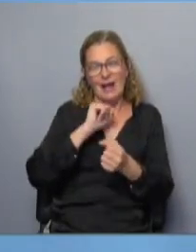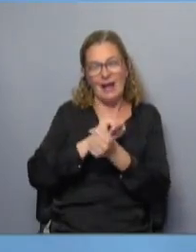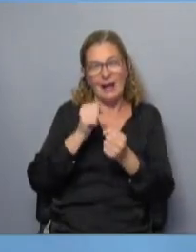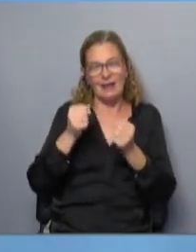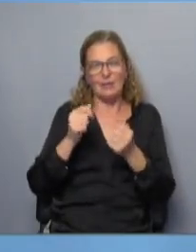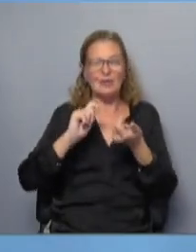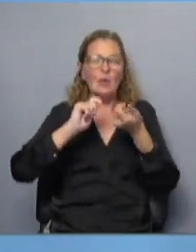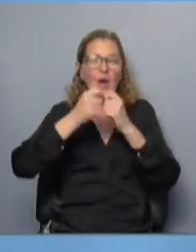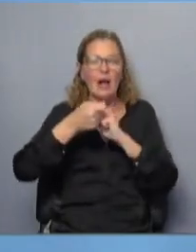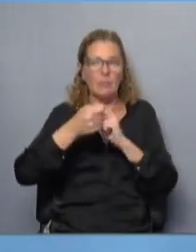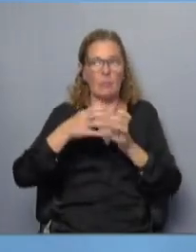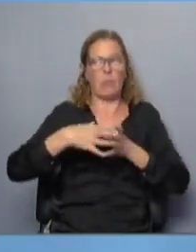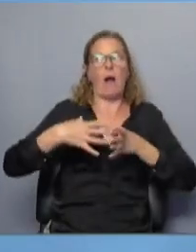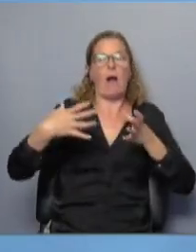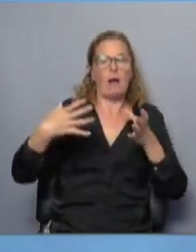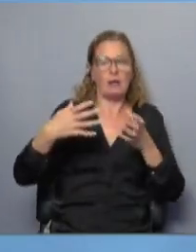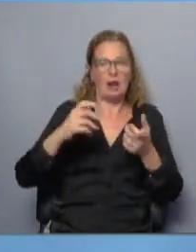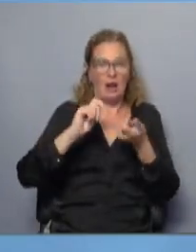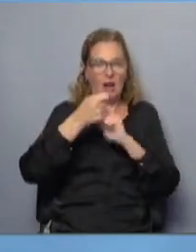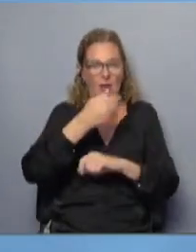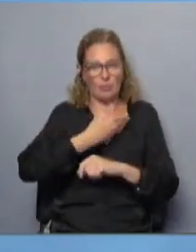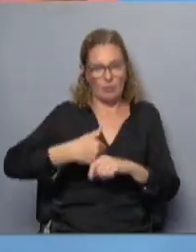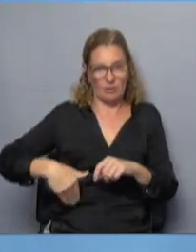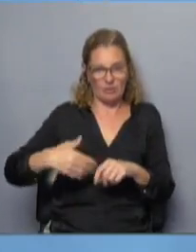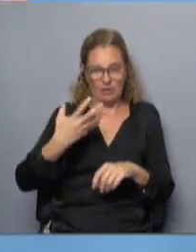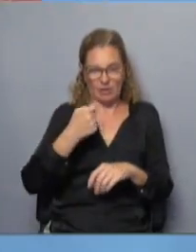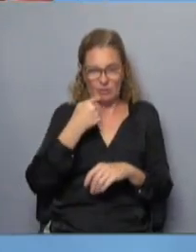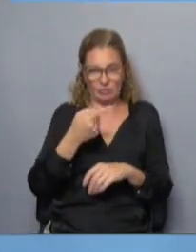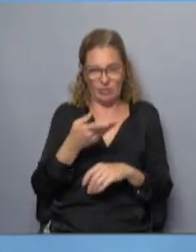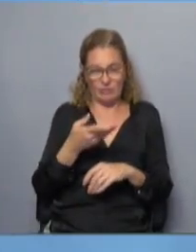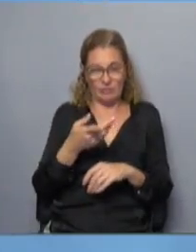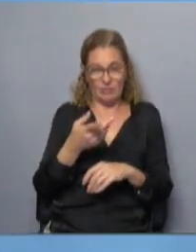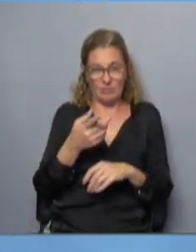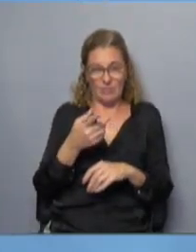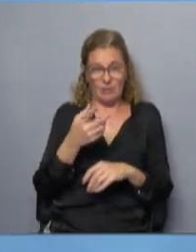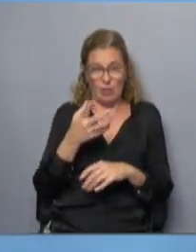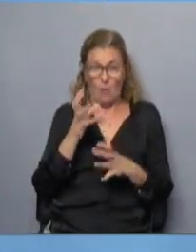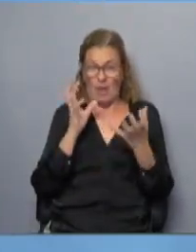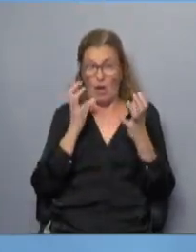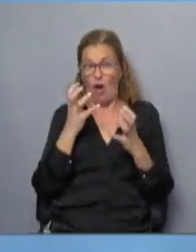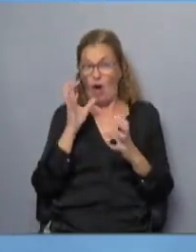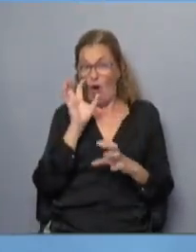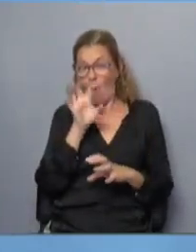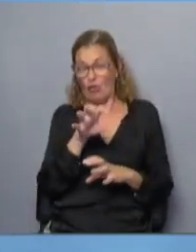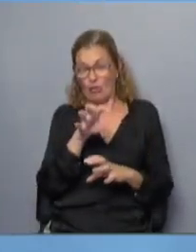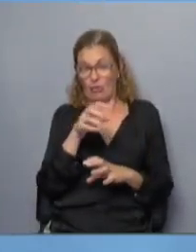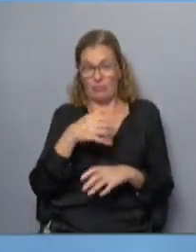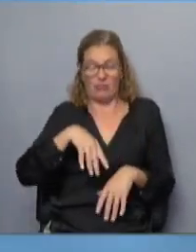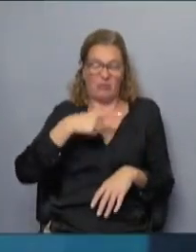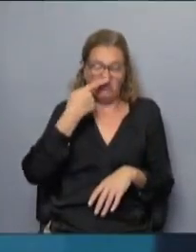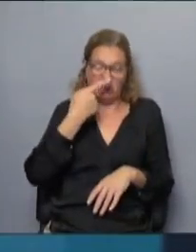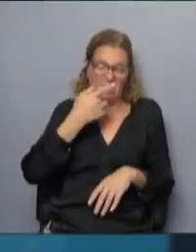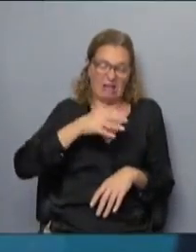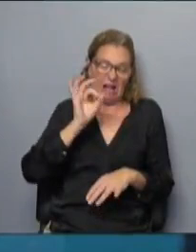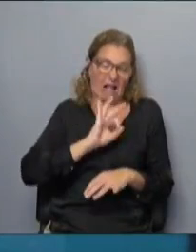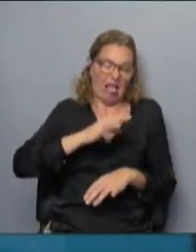han tenido un cambio enorme en los cambios gobierno voy a decirle esto y llegar a la mitad de la población por está cara es decir